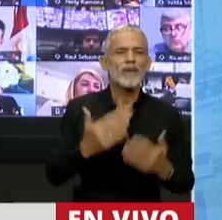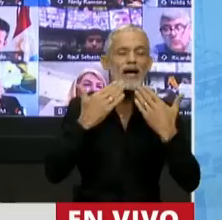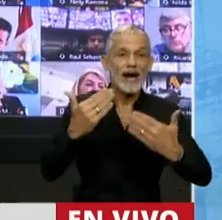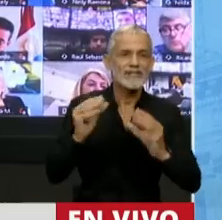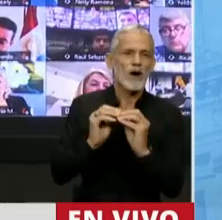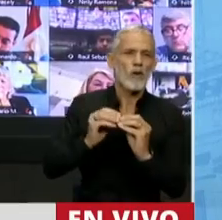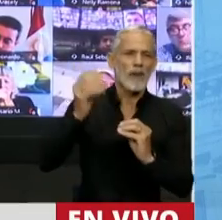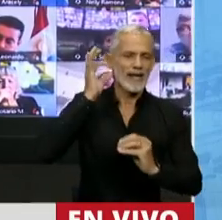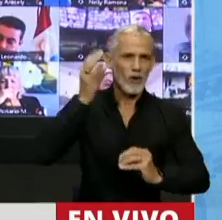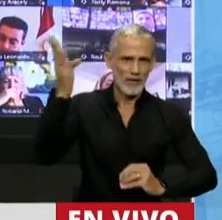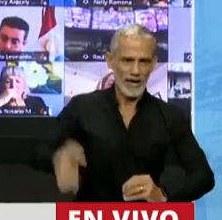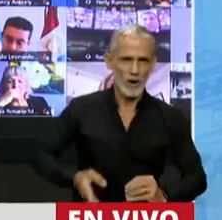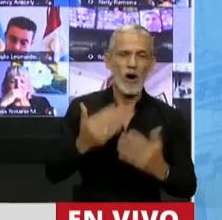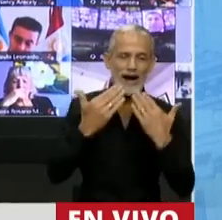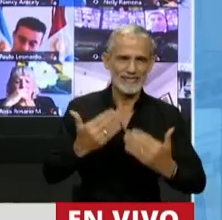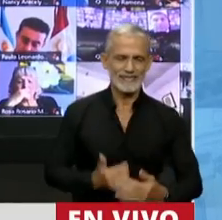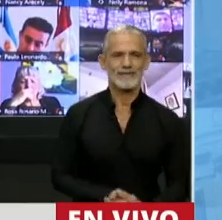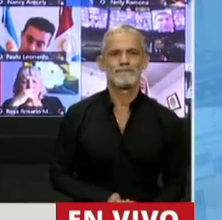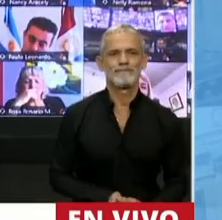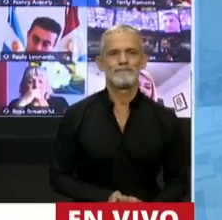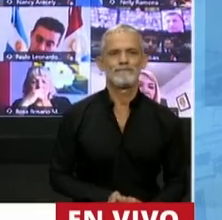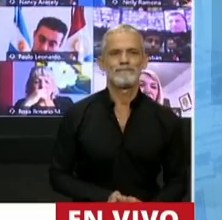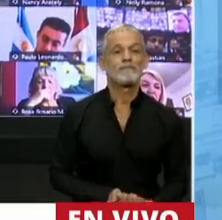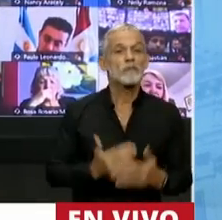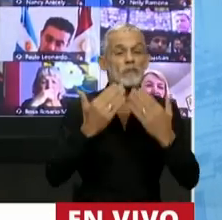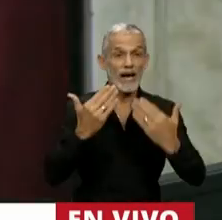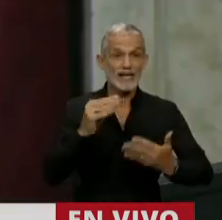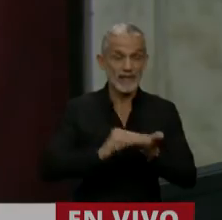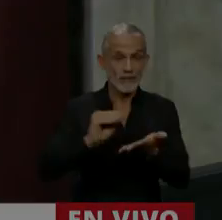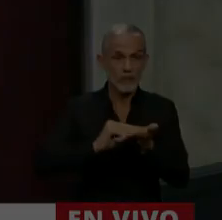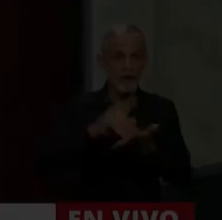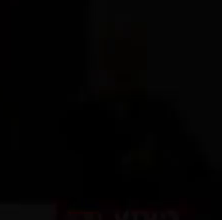Gracias, compañero Diego. Gracias, presidente. Gracias, diputado Leito. En el uso...